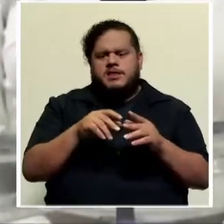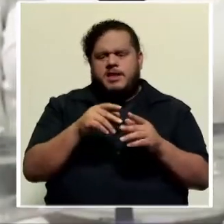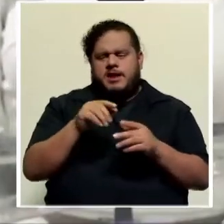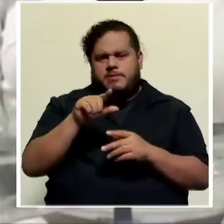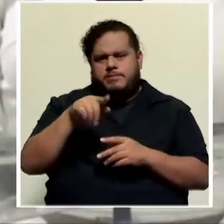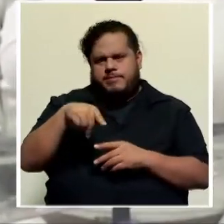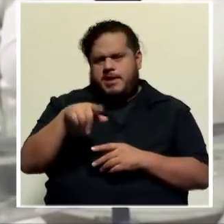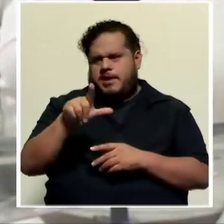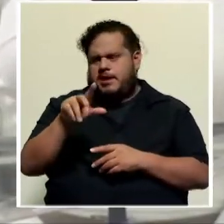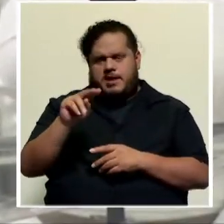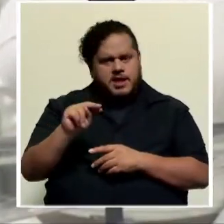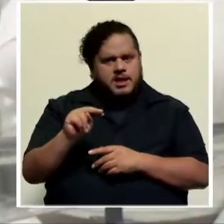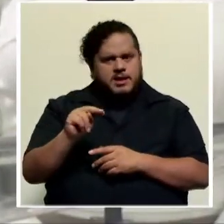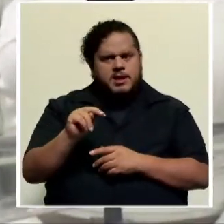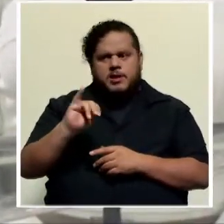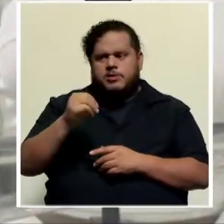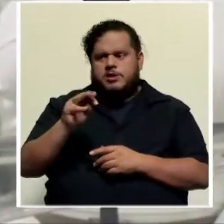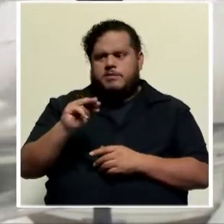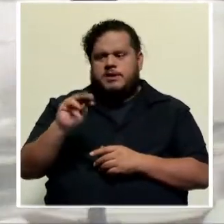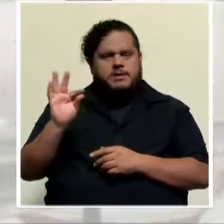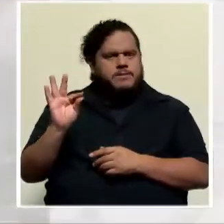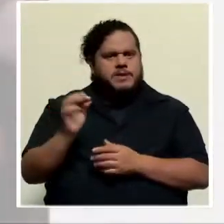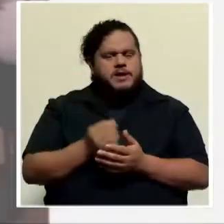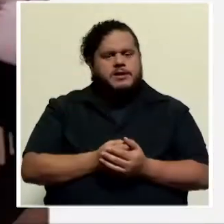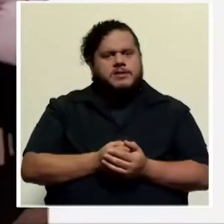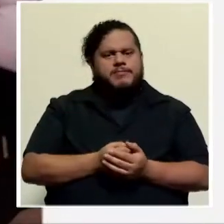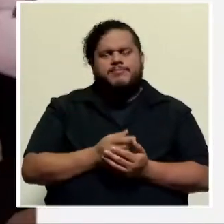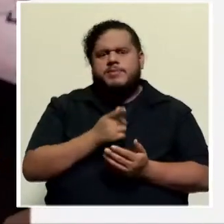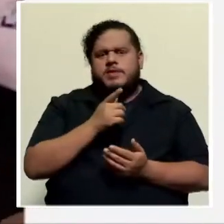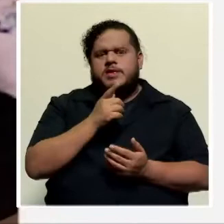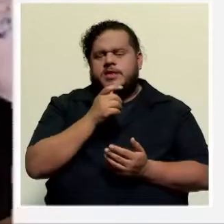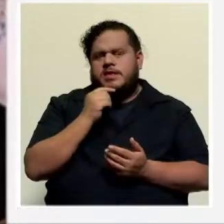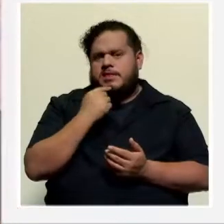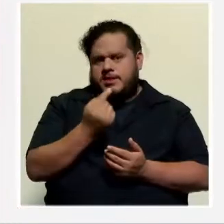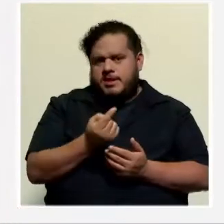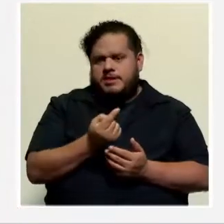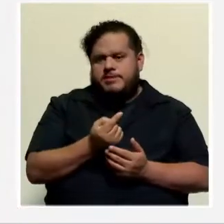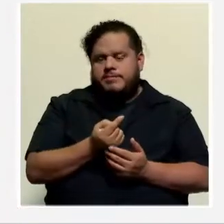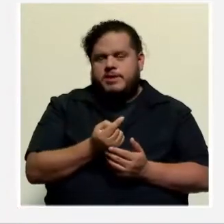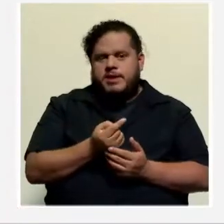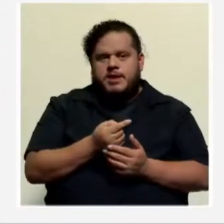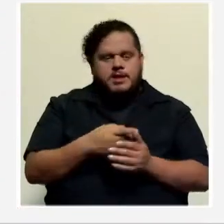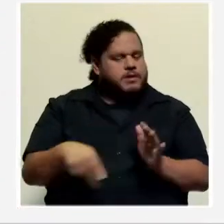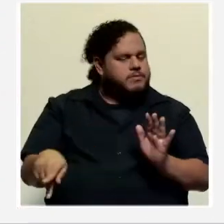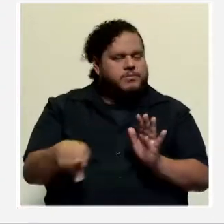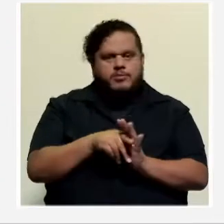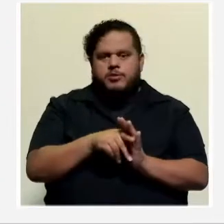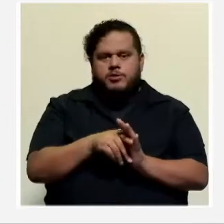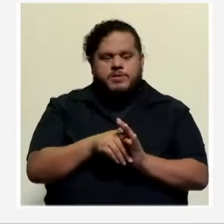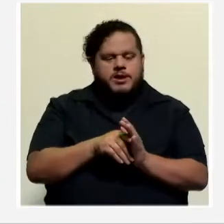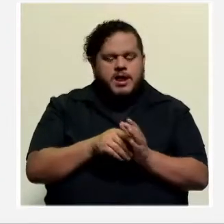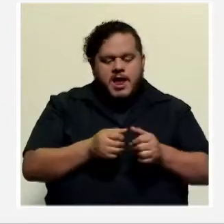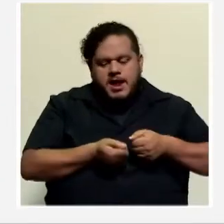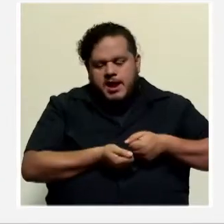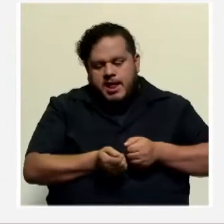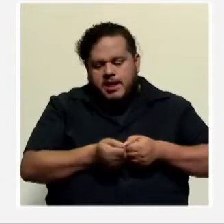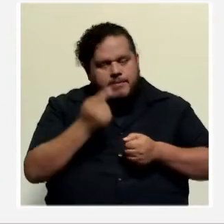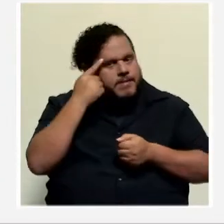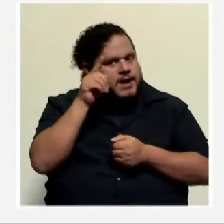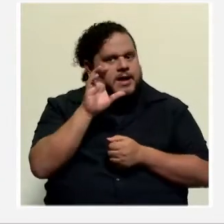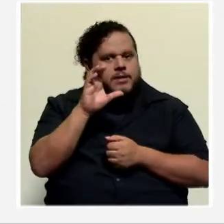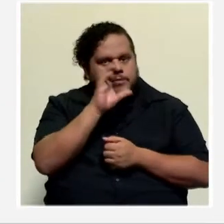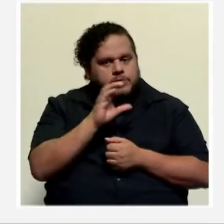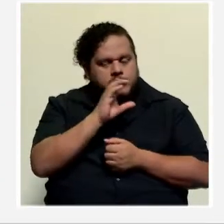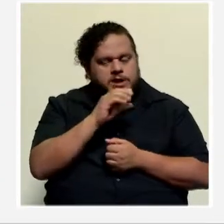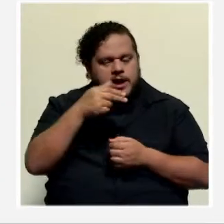Liberación Nacional, José María Figueres, quien aboga por prohibir la explotación de petróleo y gas